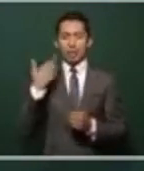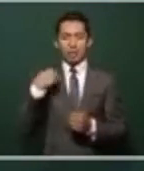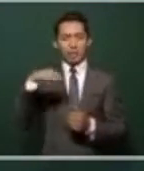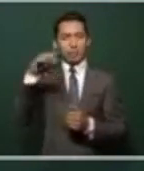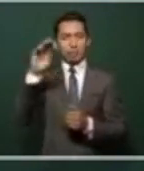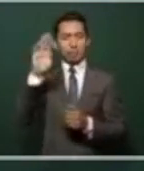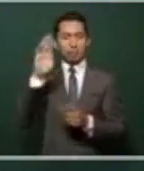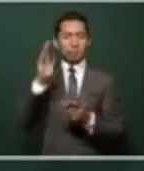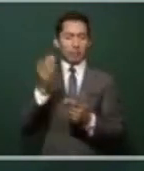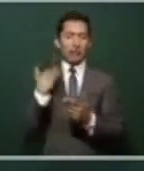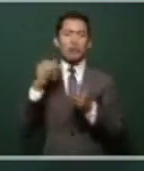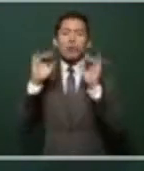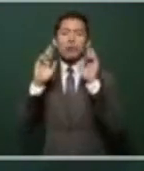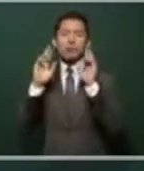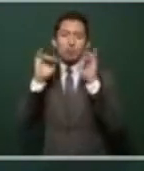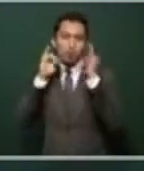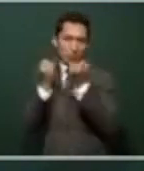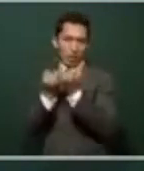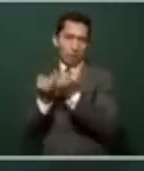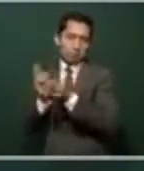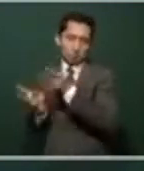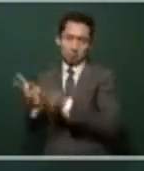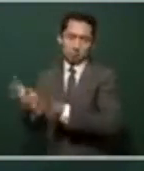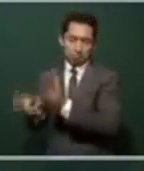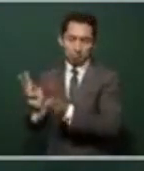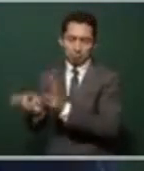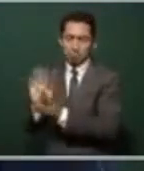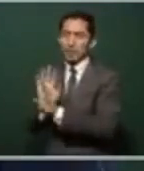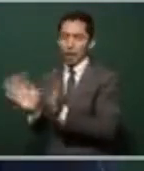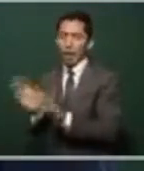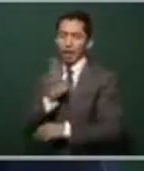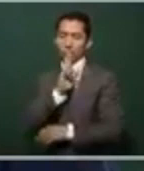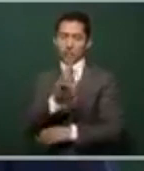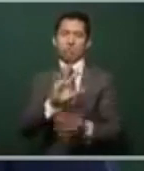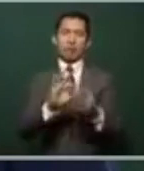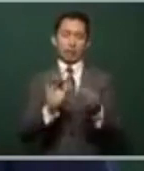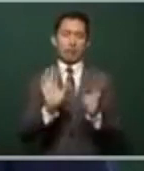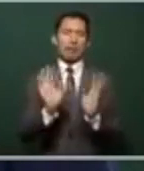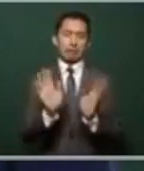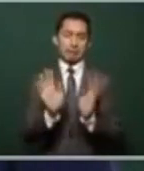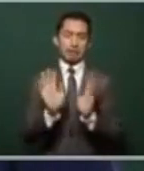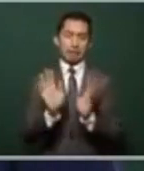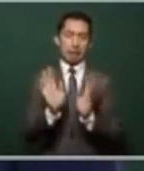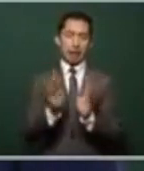reunión y ya se dio respuesta, porque